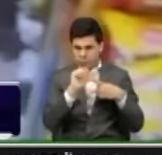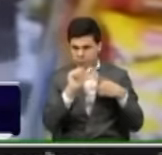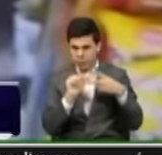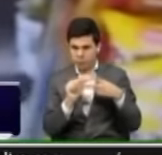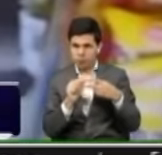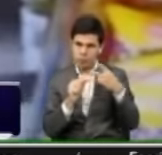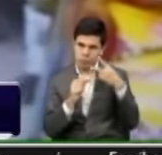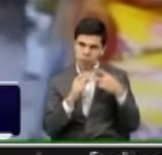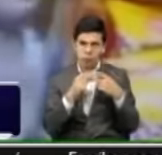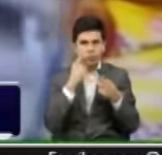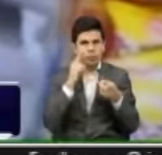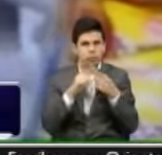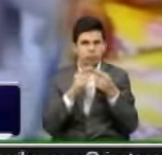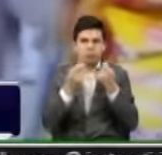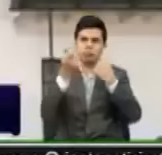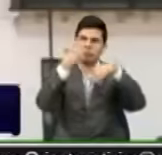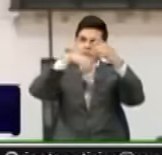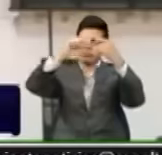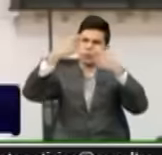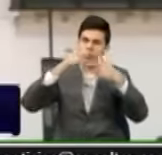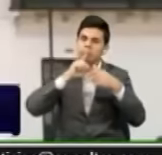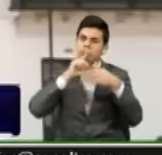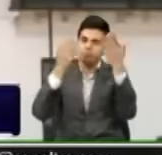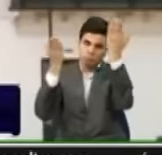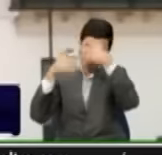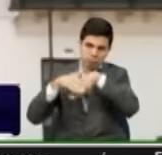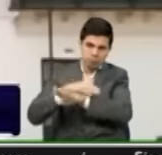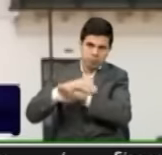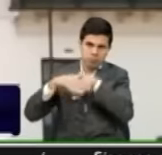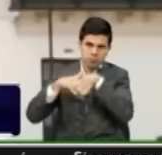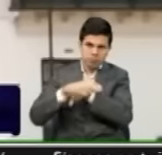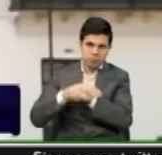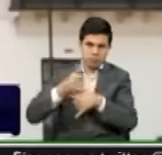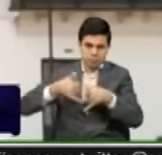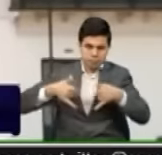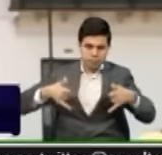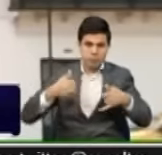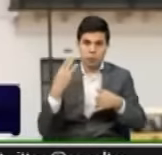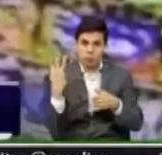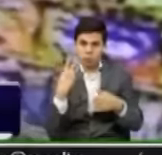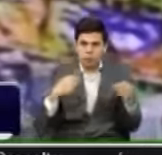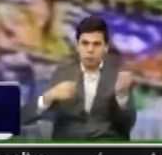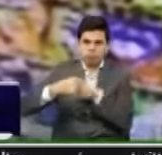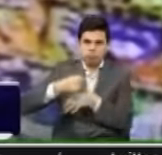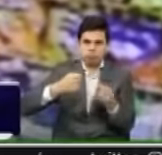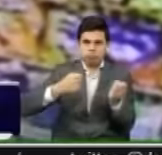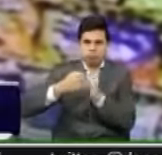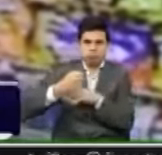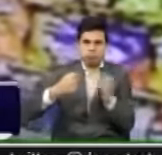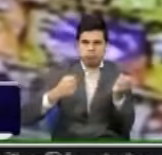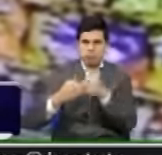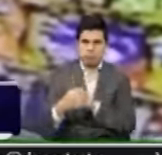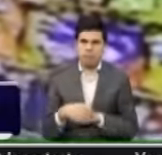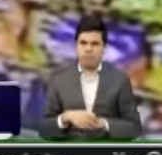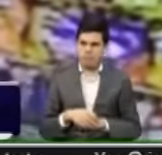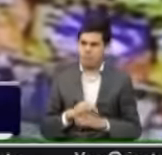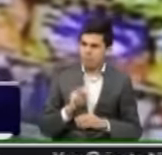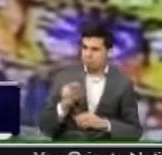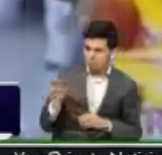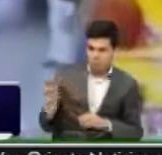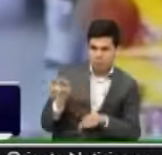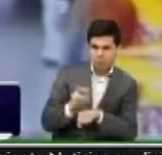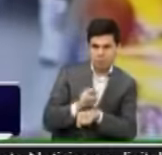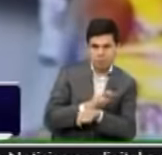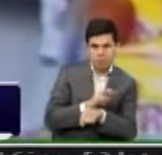hacen todo lo posible para esconder en sus bolsos las botellas de whisky. En las cámaras de seguridad